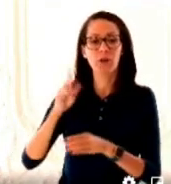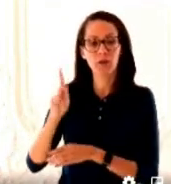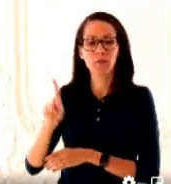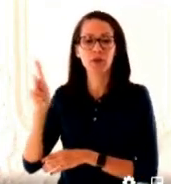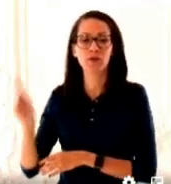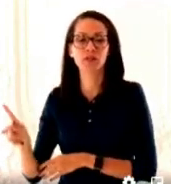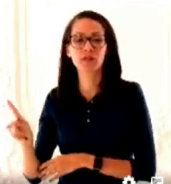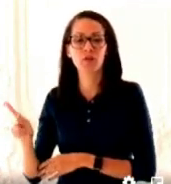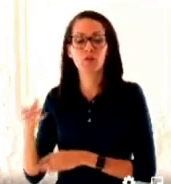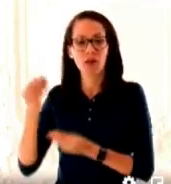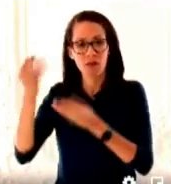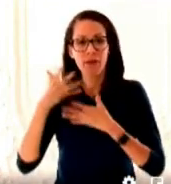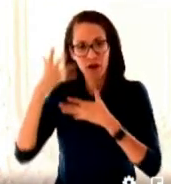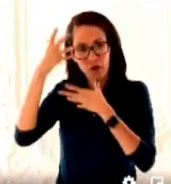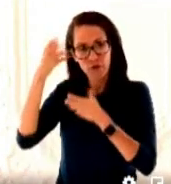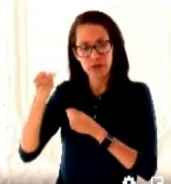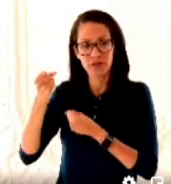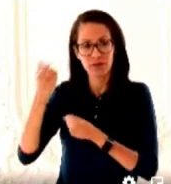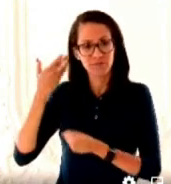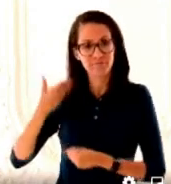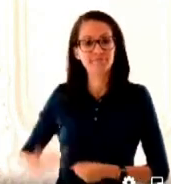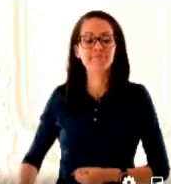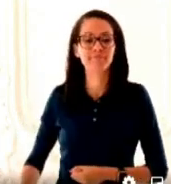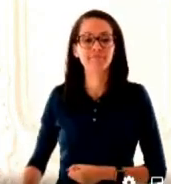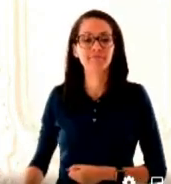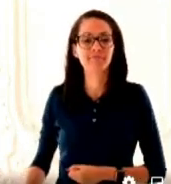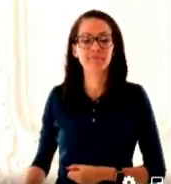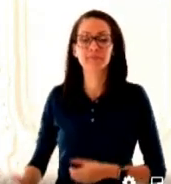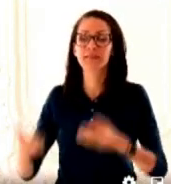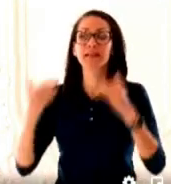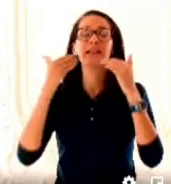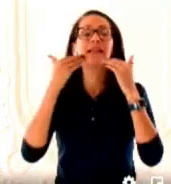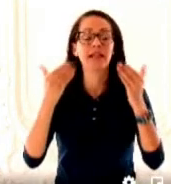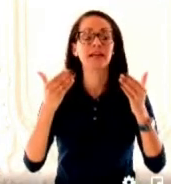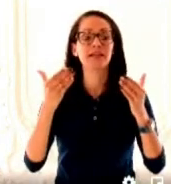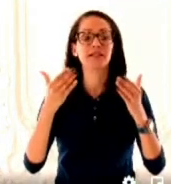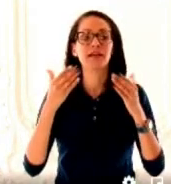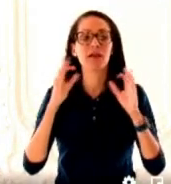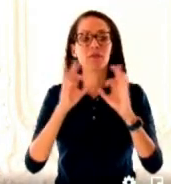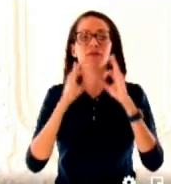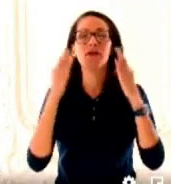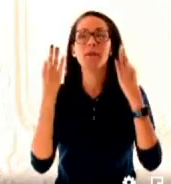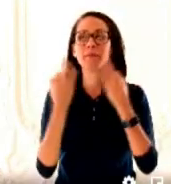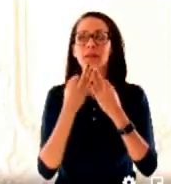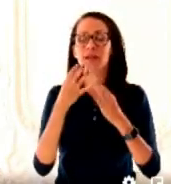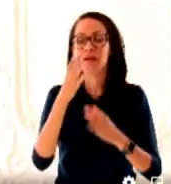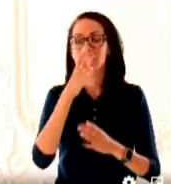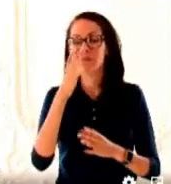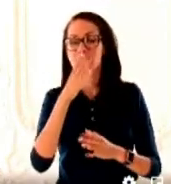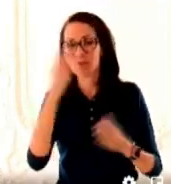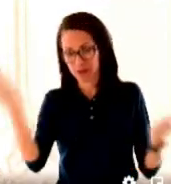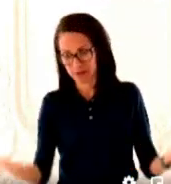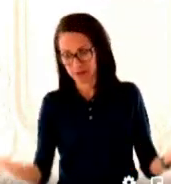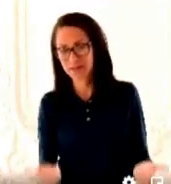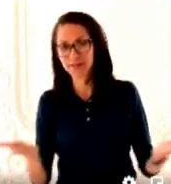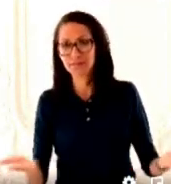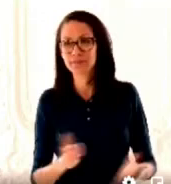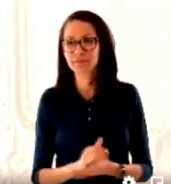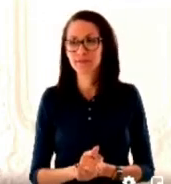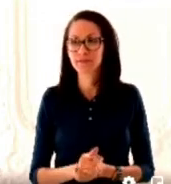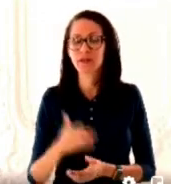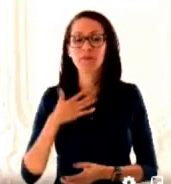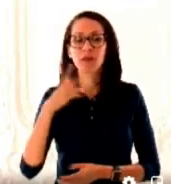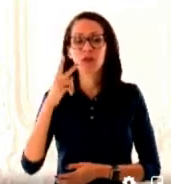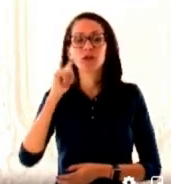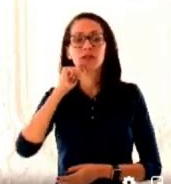su confianza en este servidor. Darle las gracias a mi familia inmediata, a mi mamá que se encuentra aquí presente, a mis 2